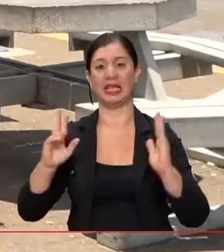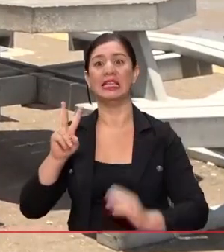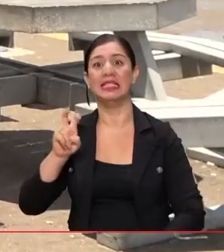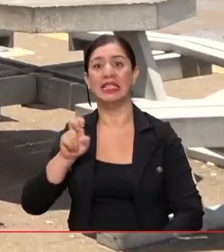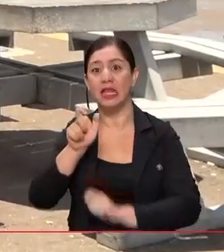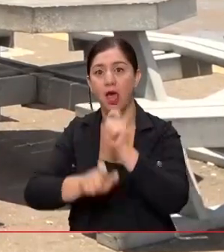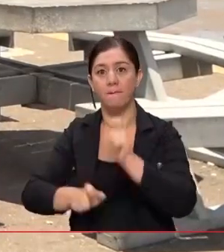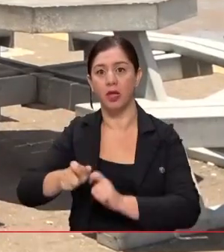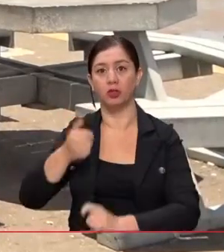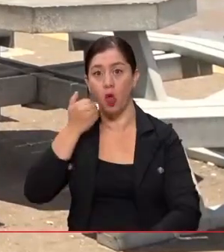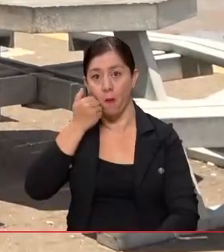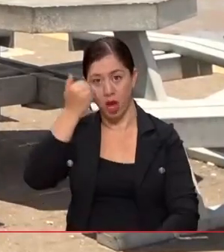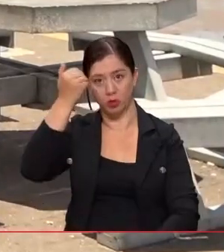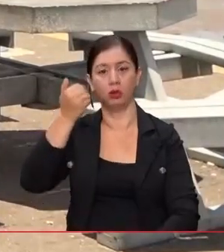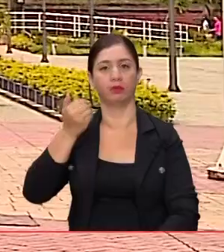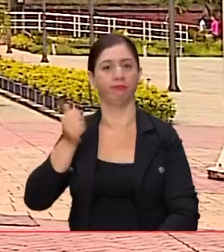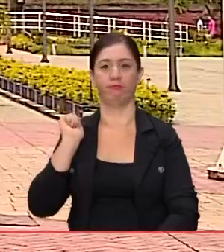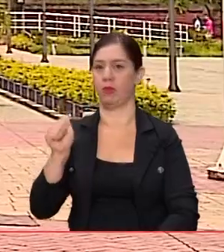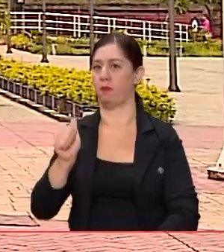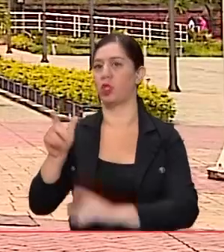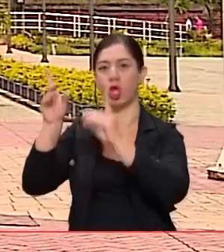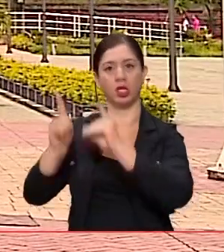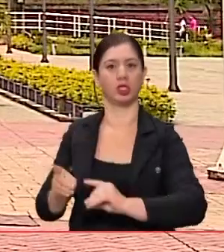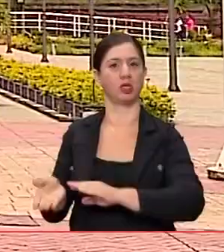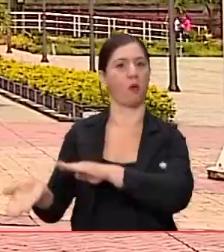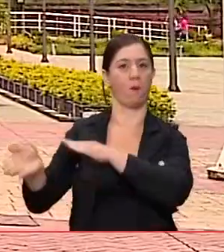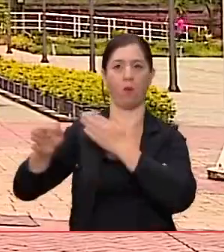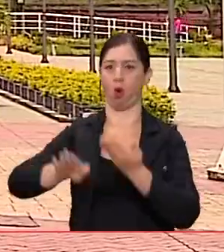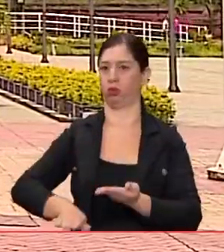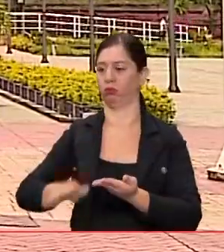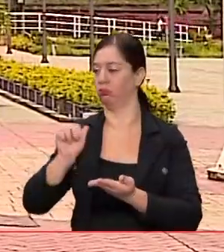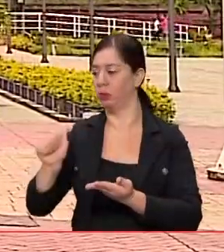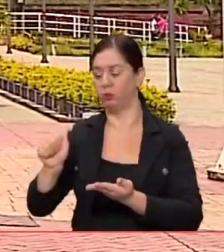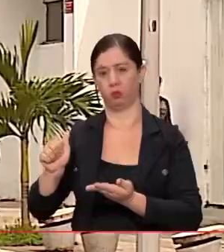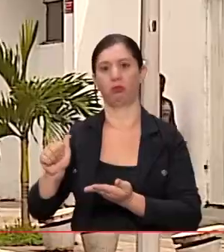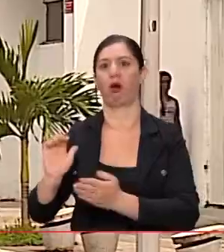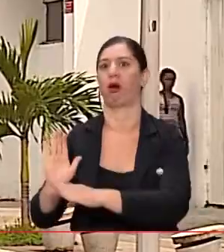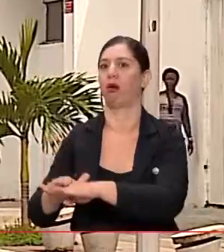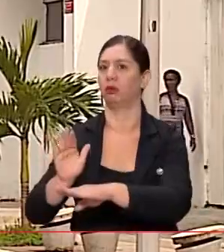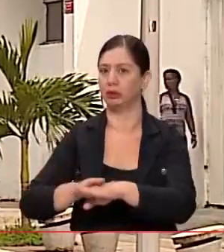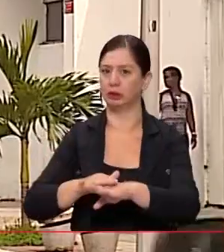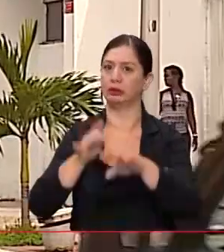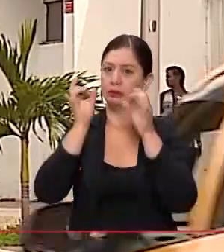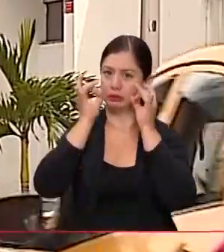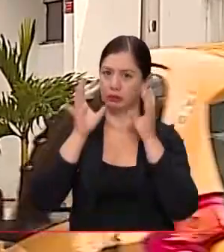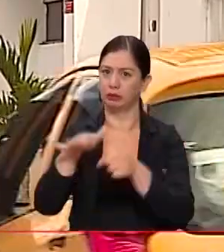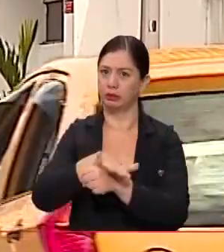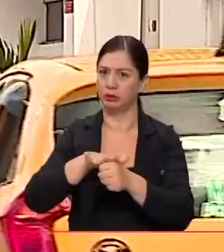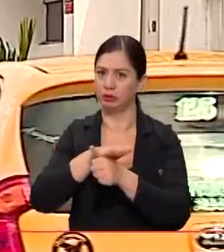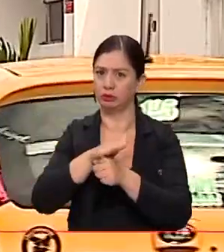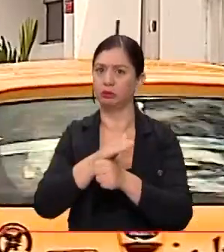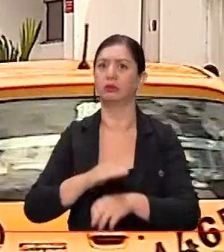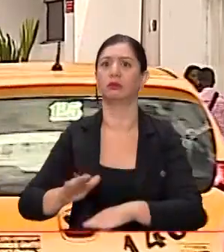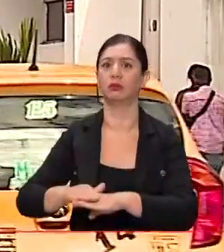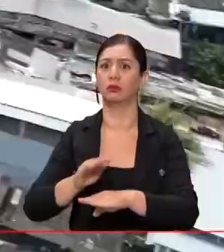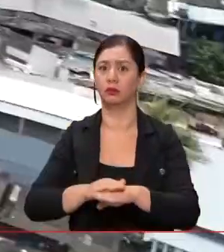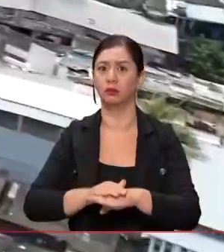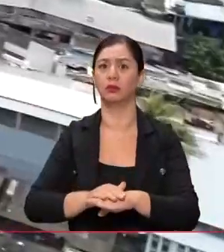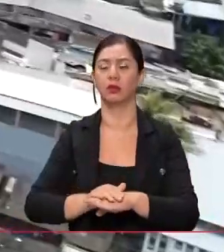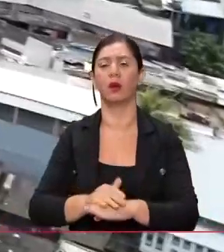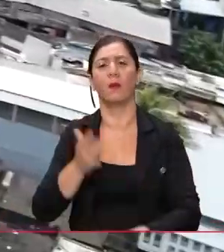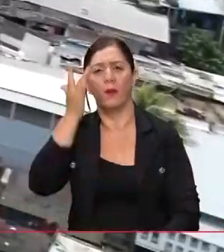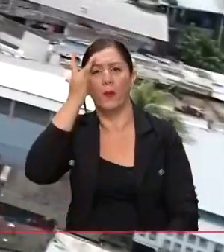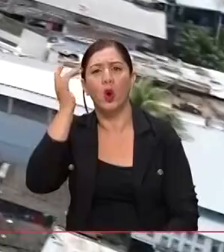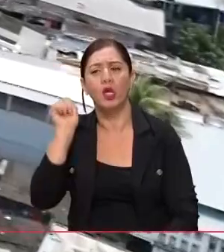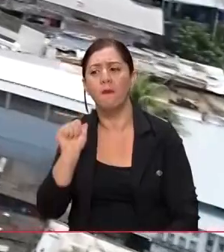todas mayores de edad, se quitaron la vida. Esa situación enciende las alarmas entre las autoridades, que consideran que son producto